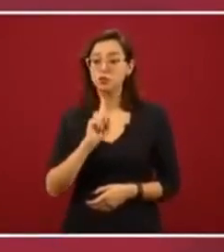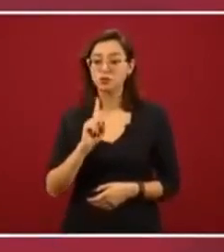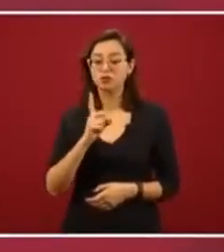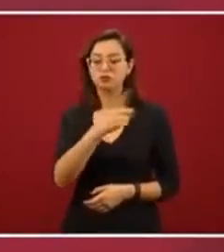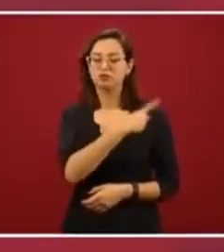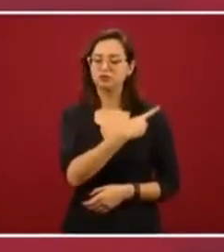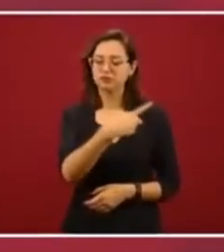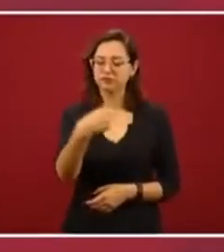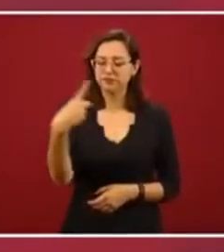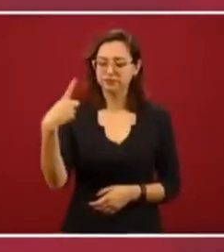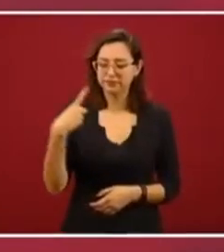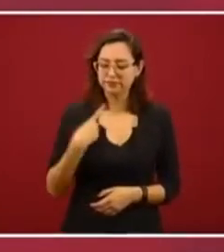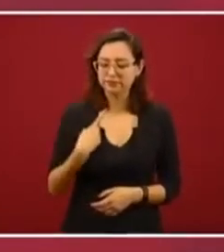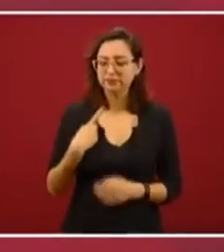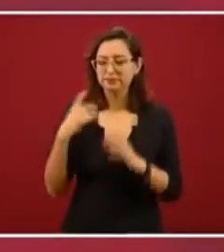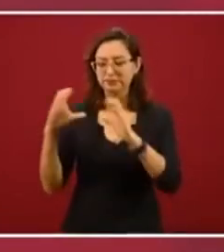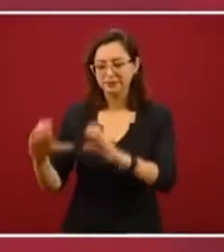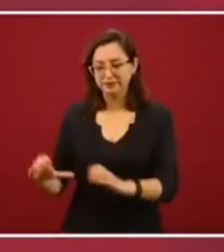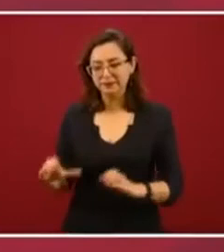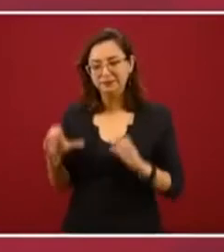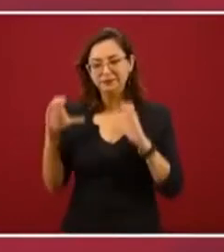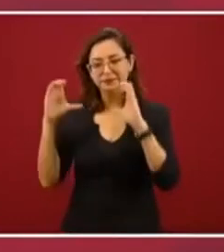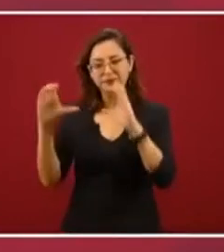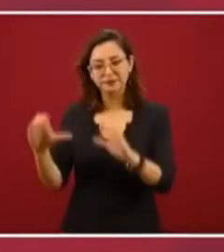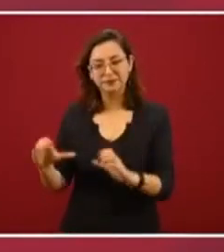cuidemos a nuestros